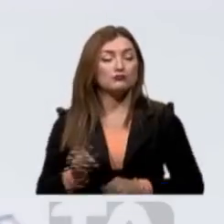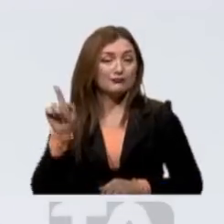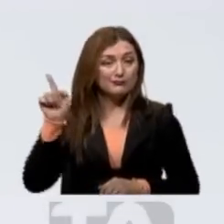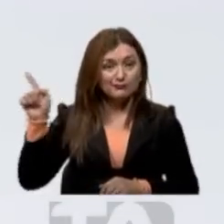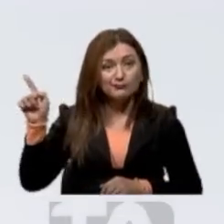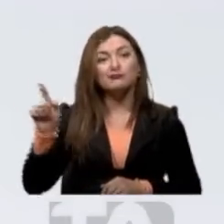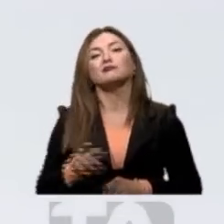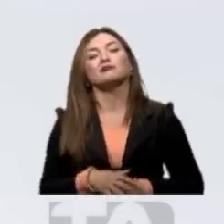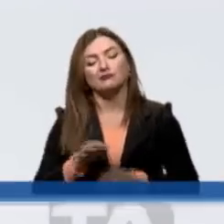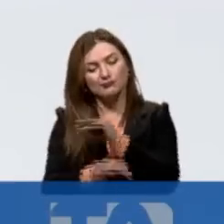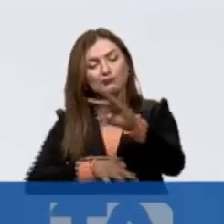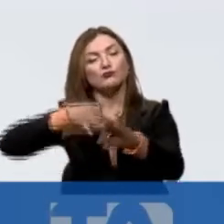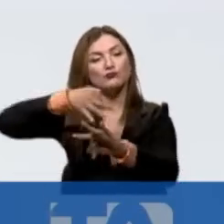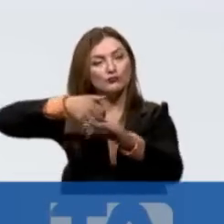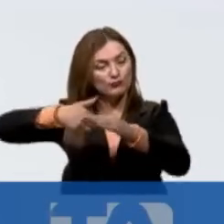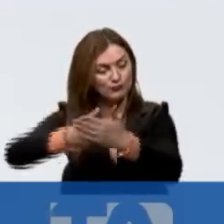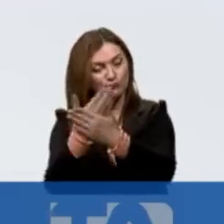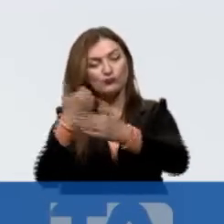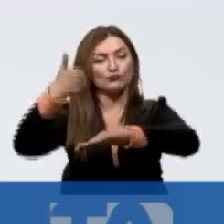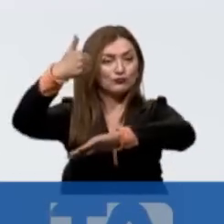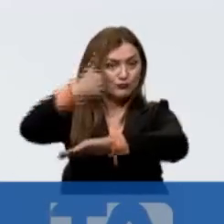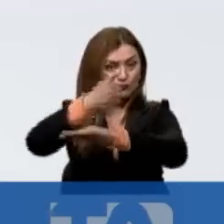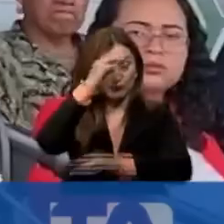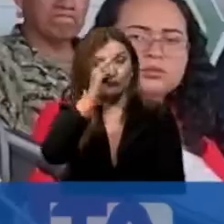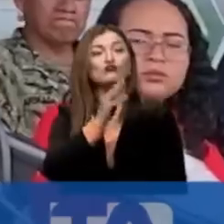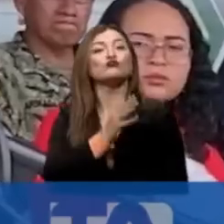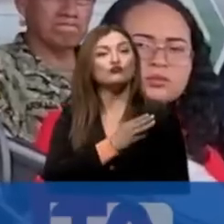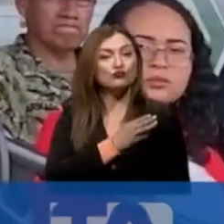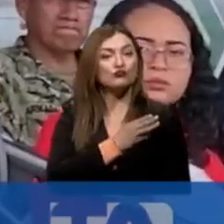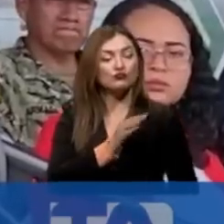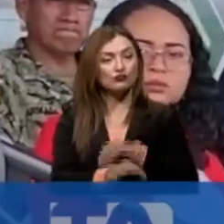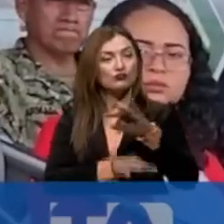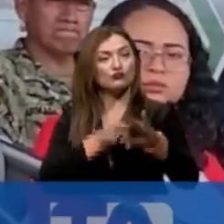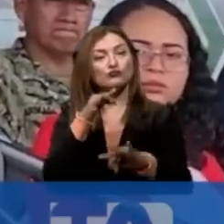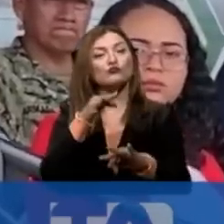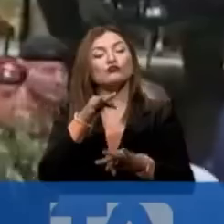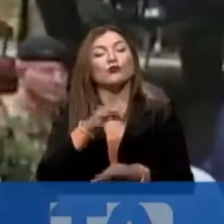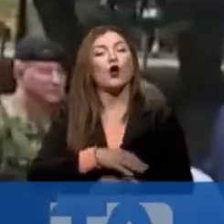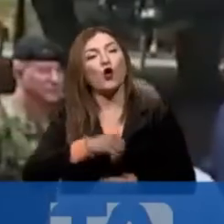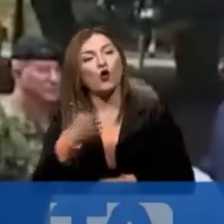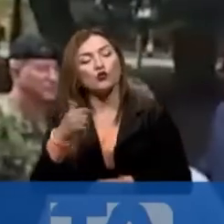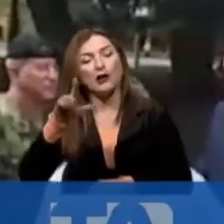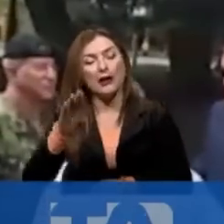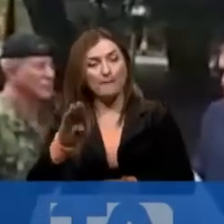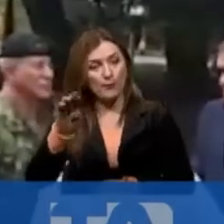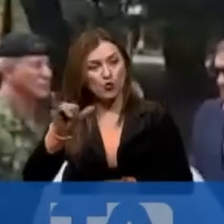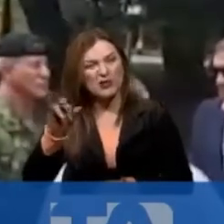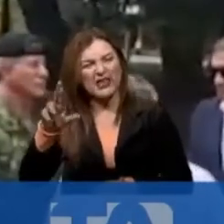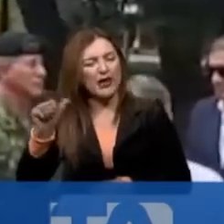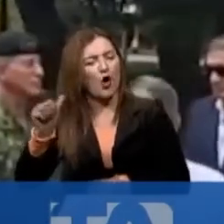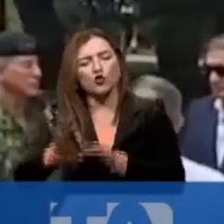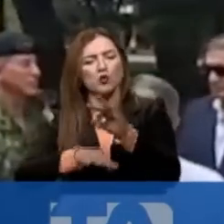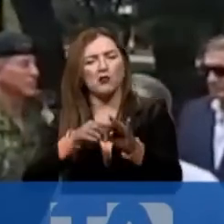Milton Rodríguez asumirá el cargo de comandante de la Fuerza de Tarea Conjunta y reemplazará a Alexander Lebollere. Siempre los cambios son buenos,